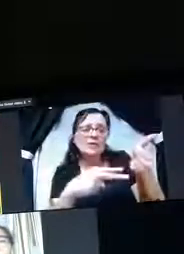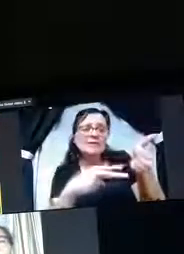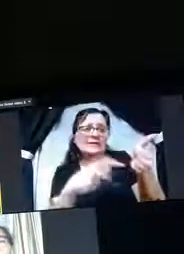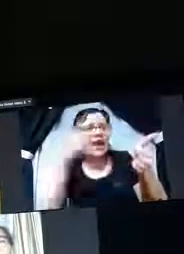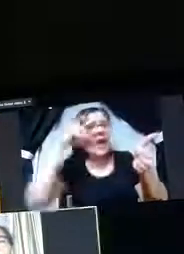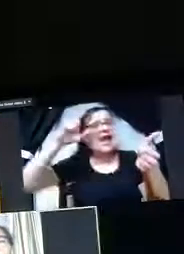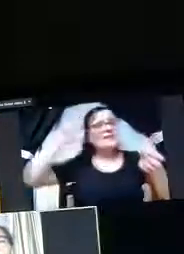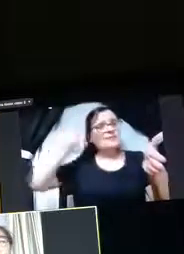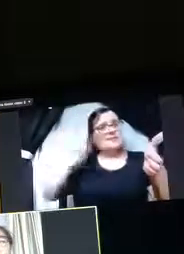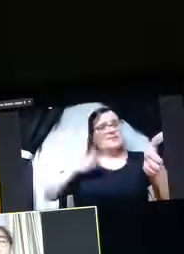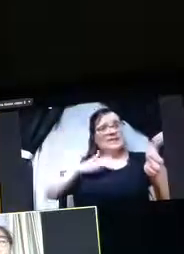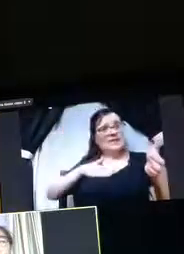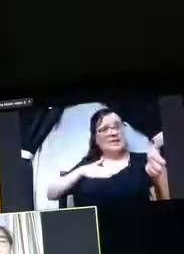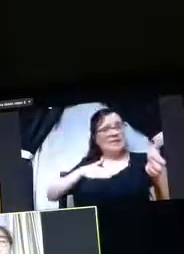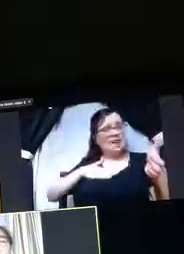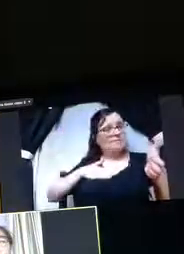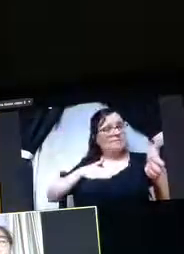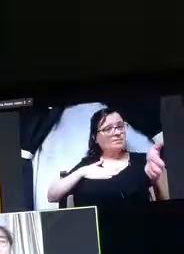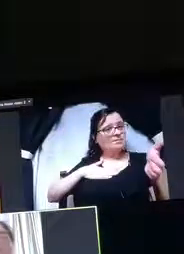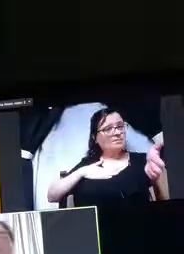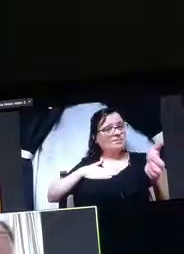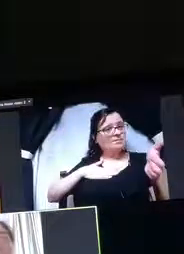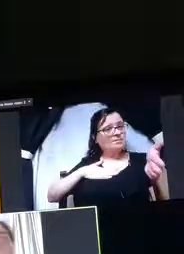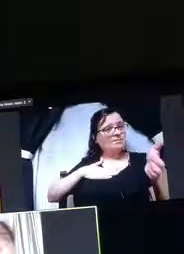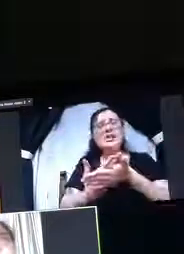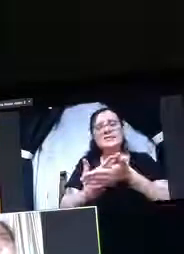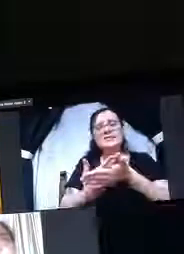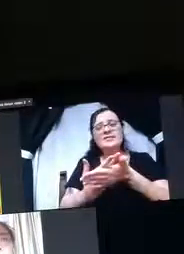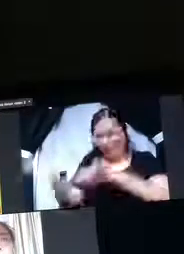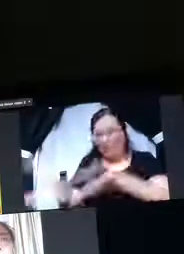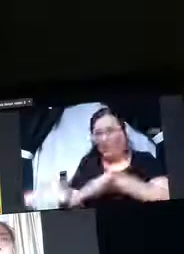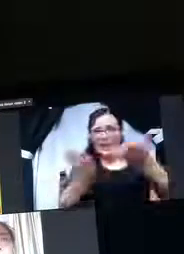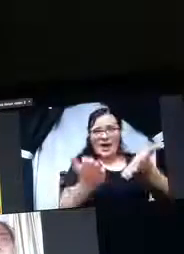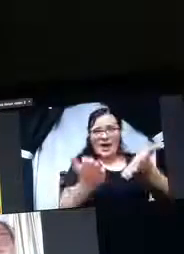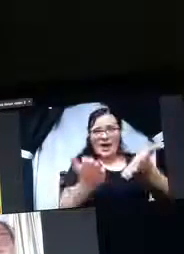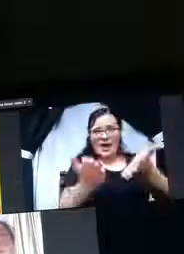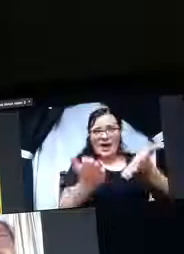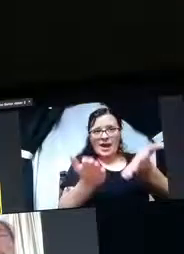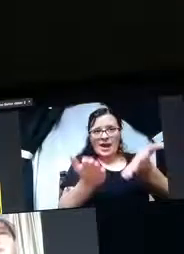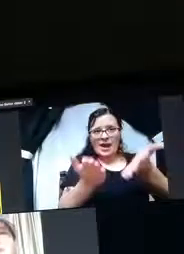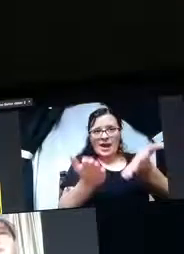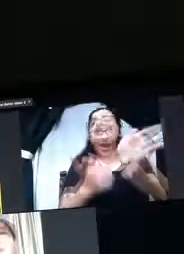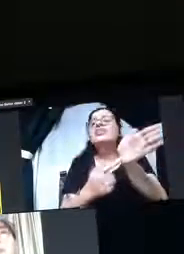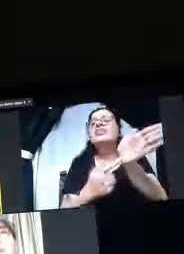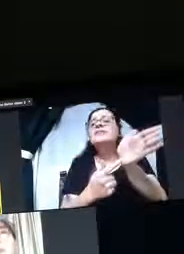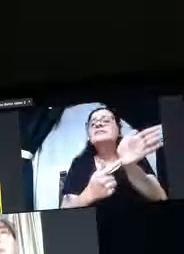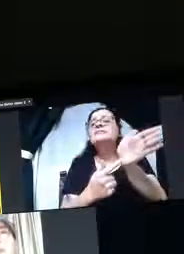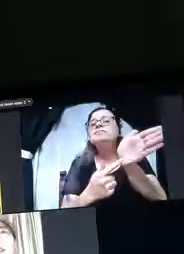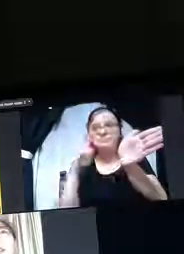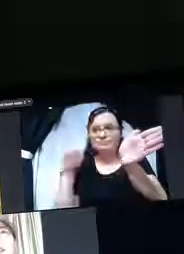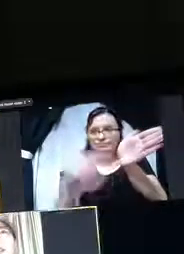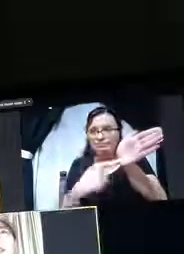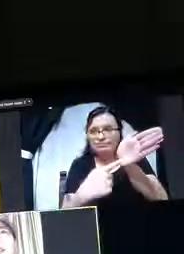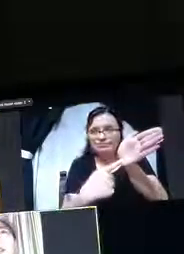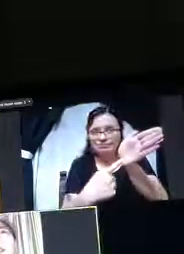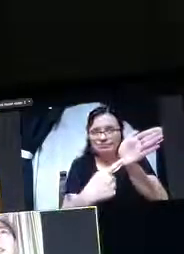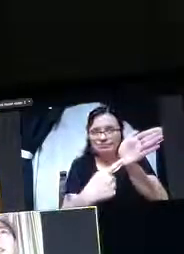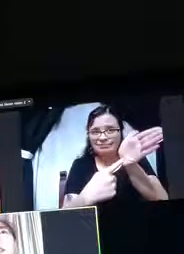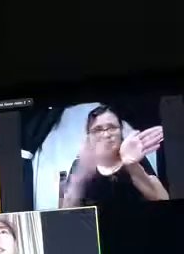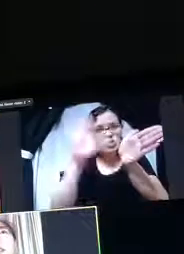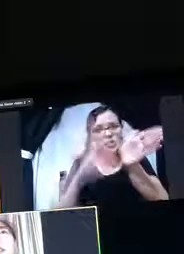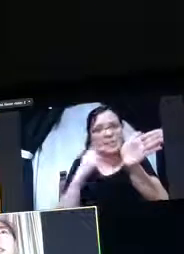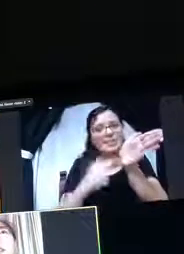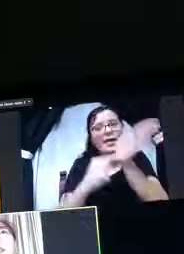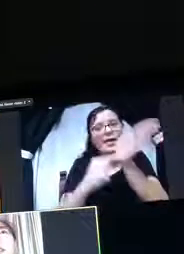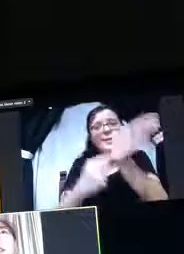chicos, exponiéndolos, permitiéndoles Y tengo, apoderarse sí, de ese conocimiento. a ver, vamos, te hago una pregunta, Georgie,